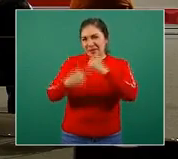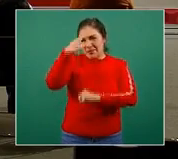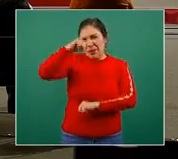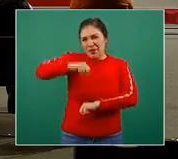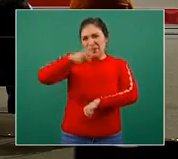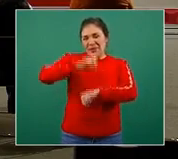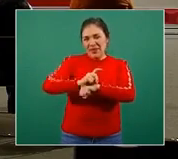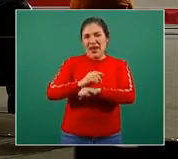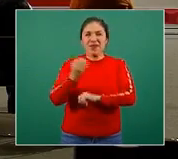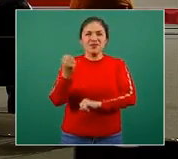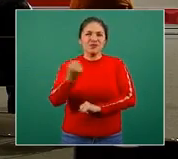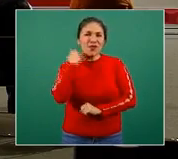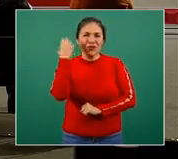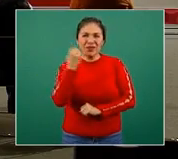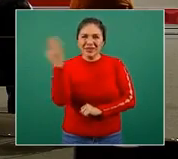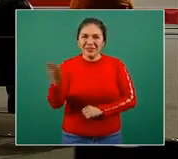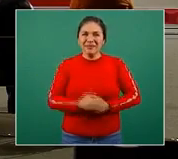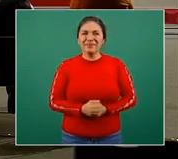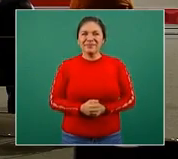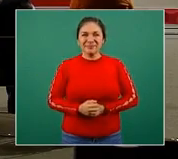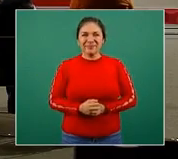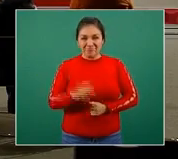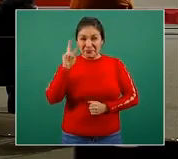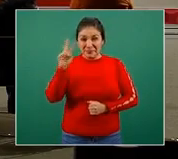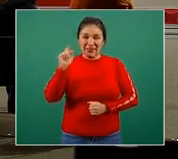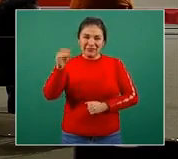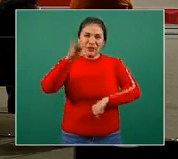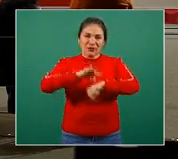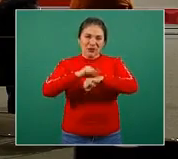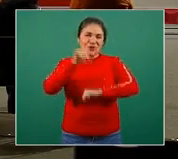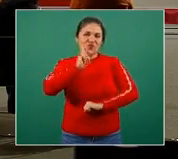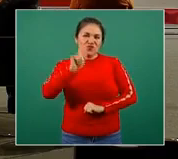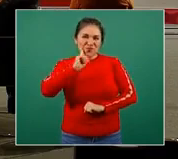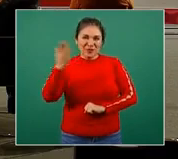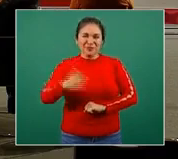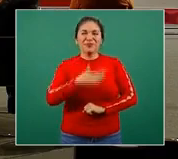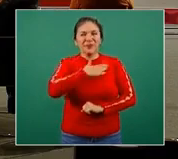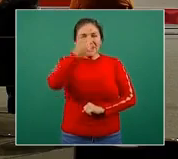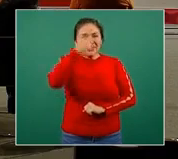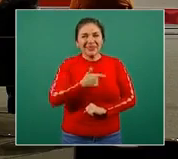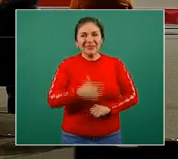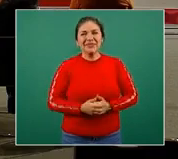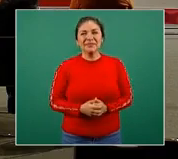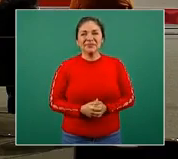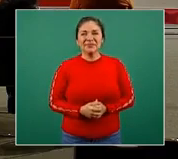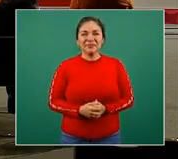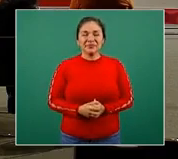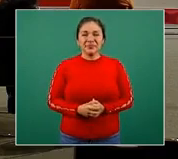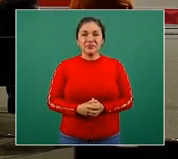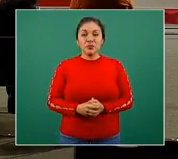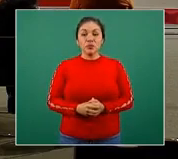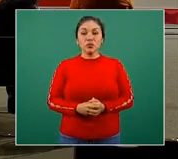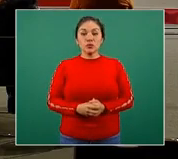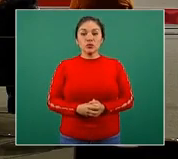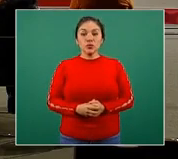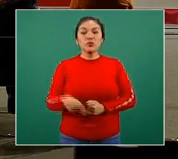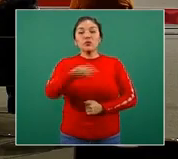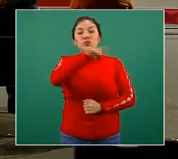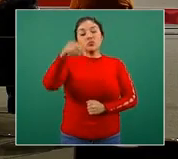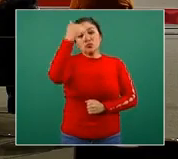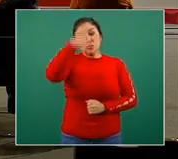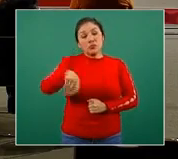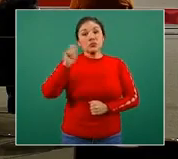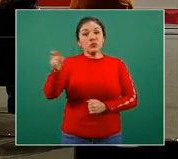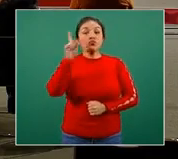conferencia. Ya está con nosotros la doctora. Muy buenas noches. Buenas noches. Como ustedes saben, ella